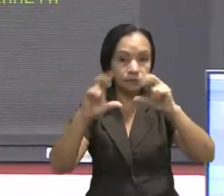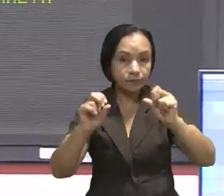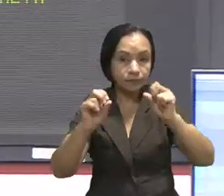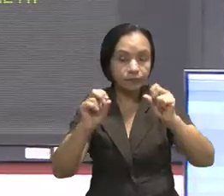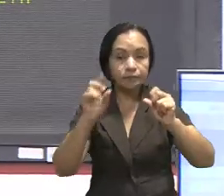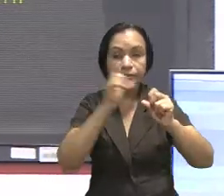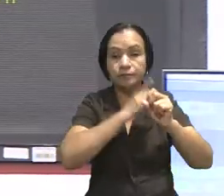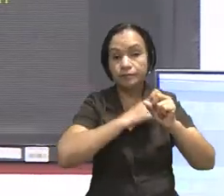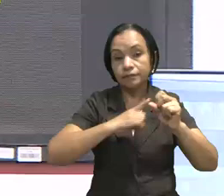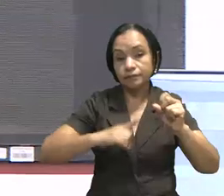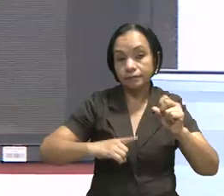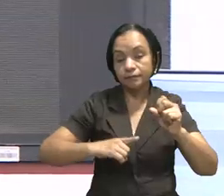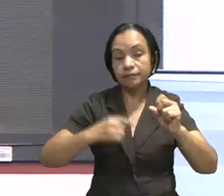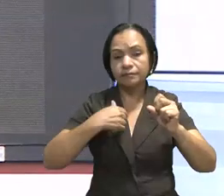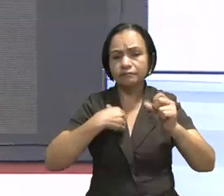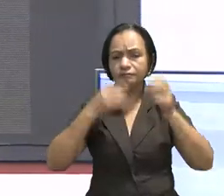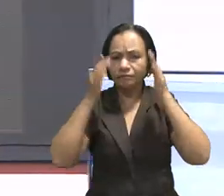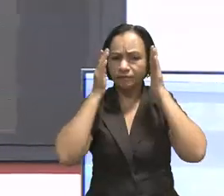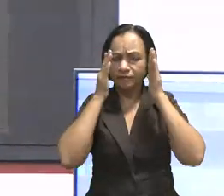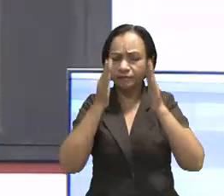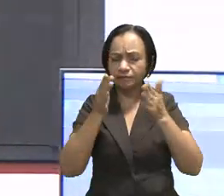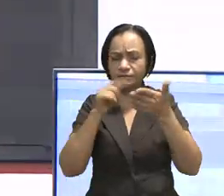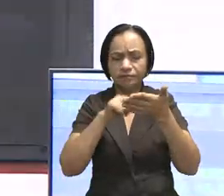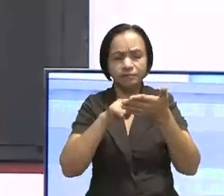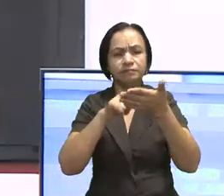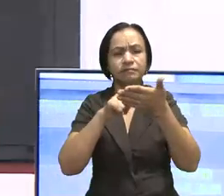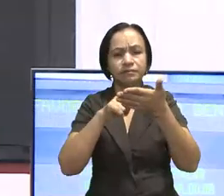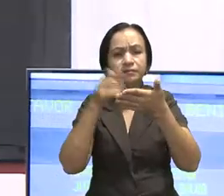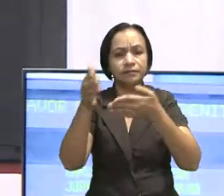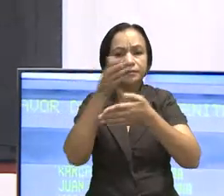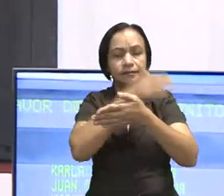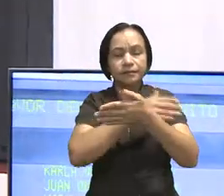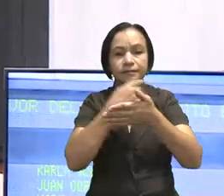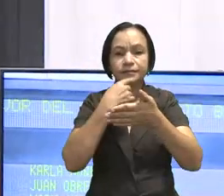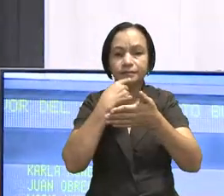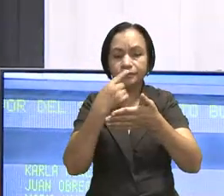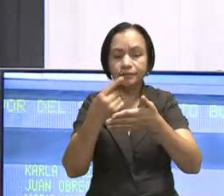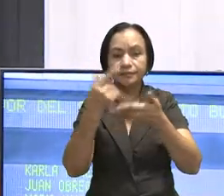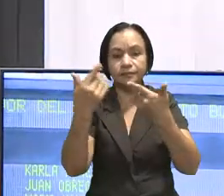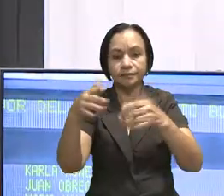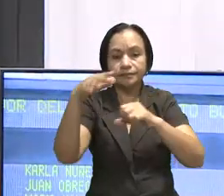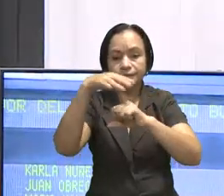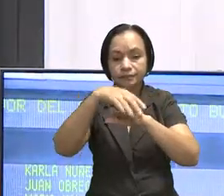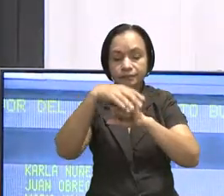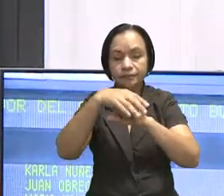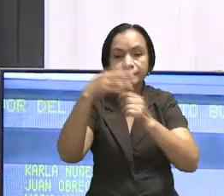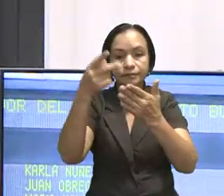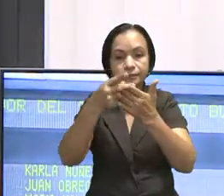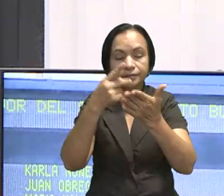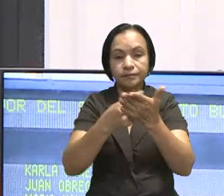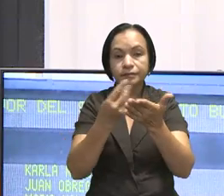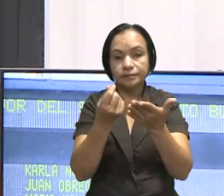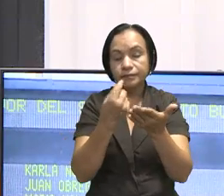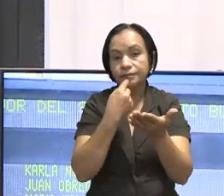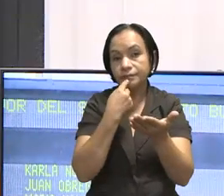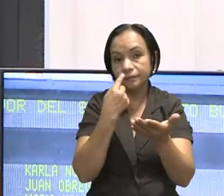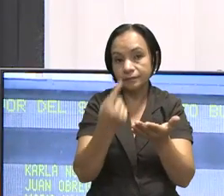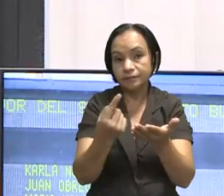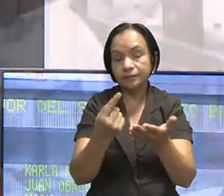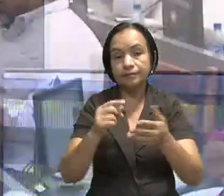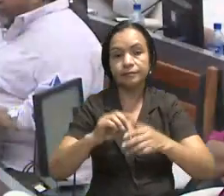Queridos diputados, me llama la atención, y como se los mencionaba, lo hice ver en la comisión desde luego,